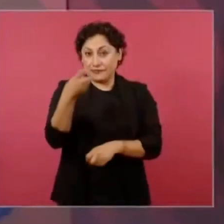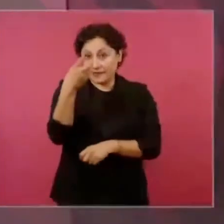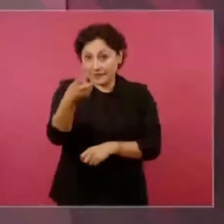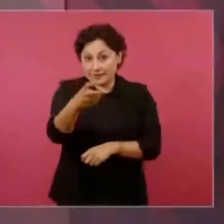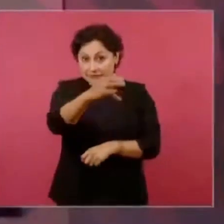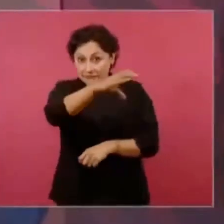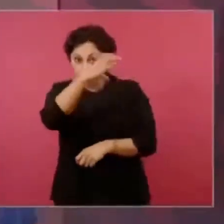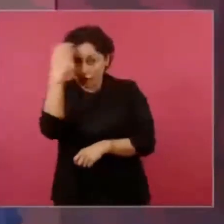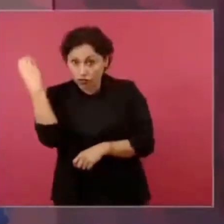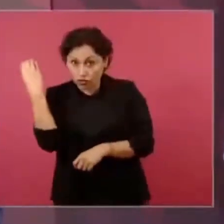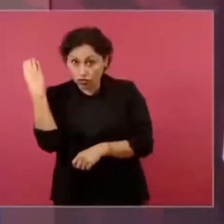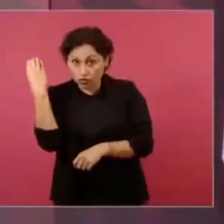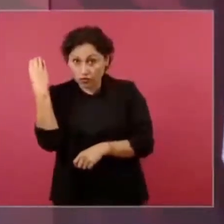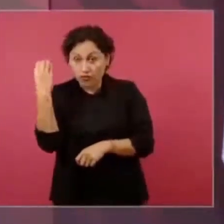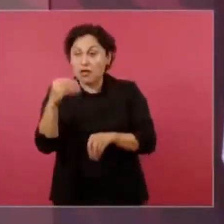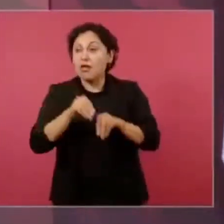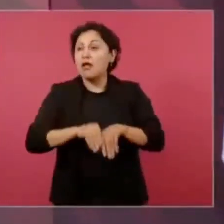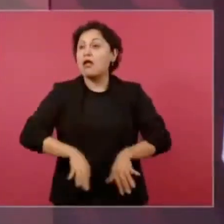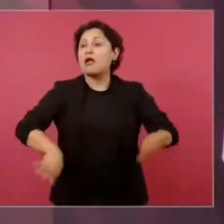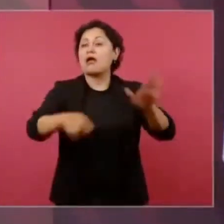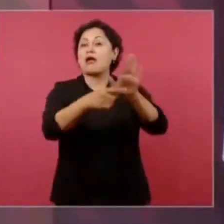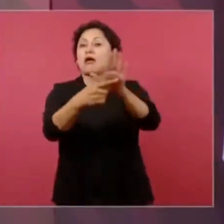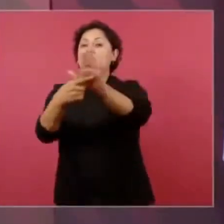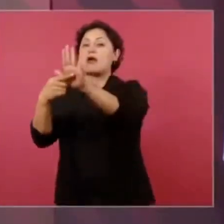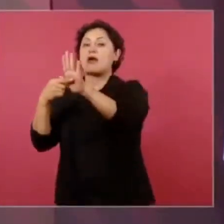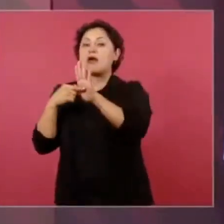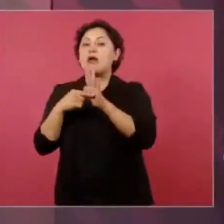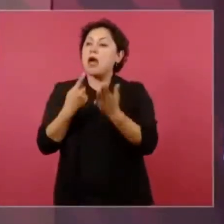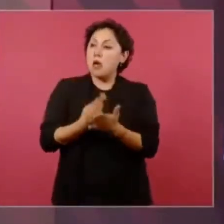esta foto que van a ver.